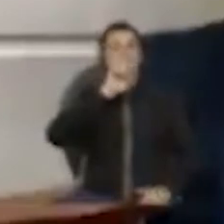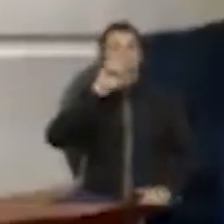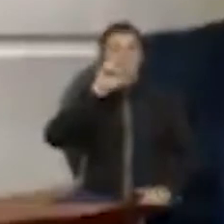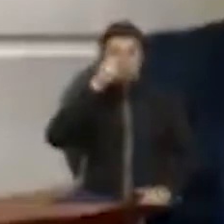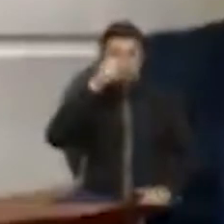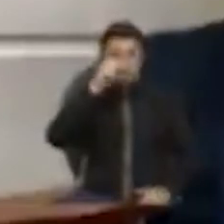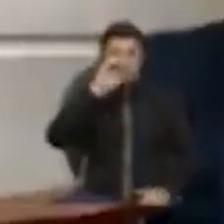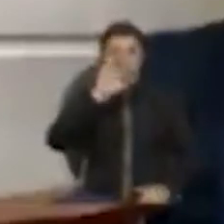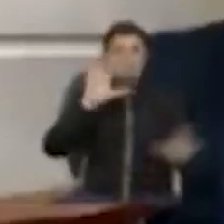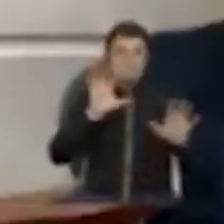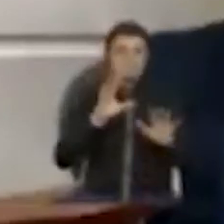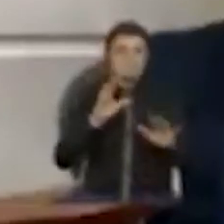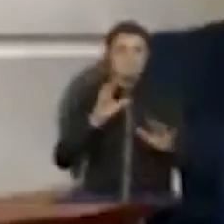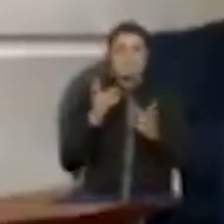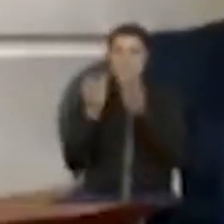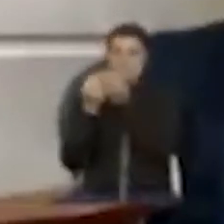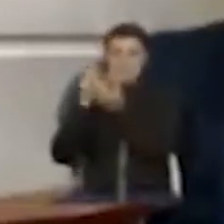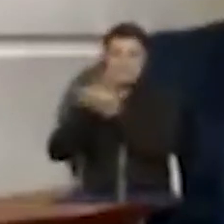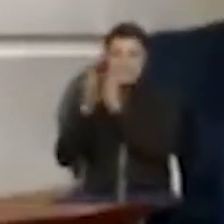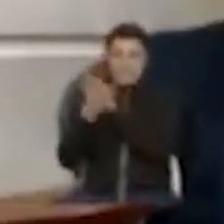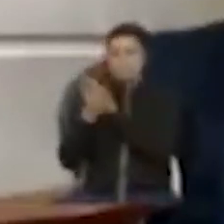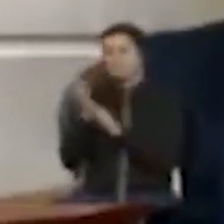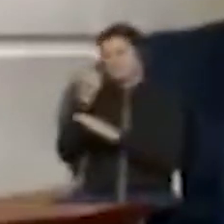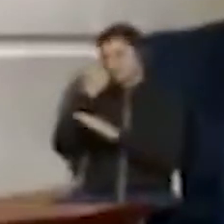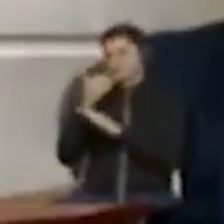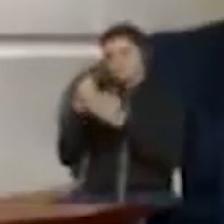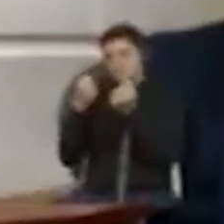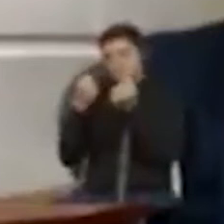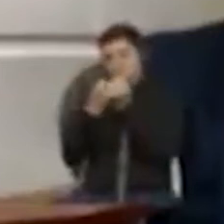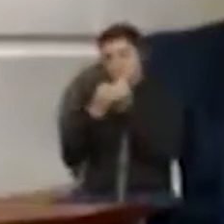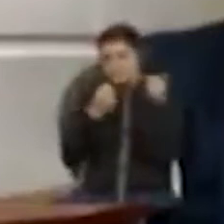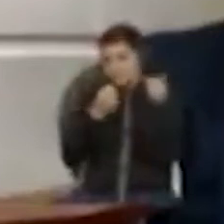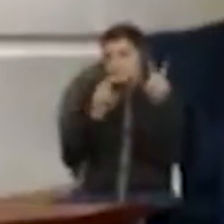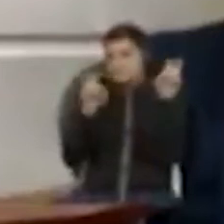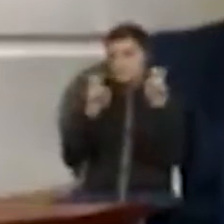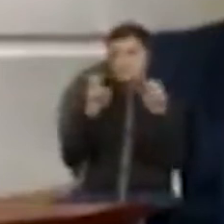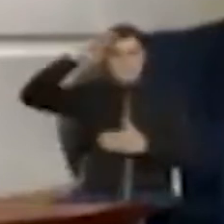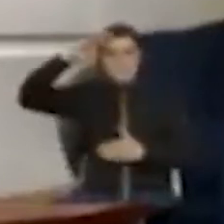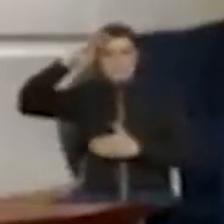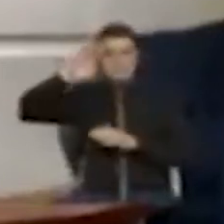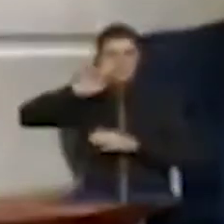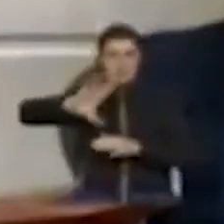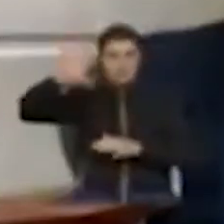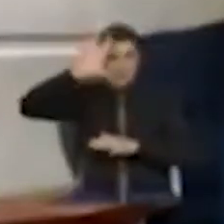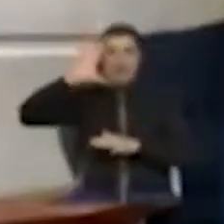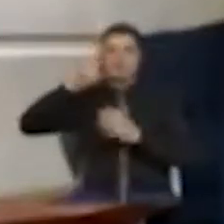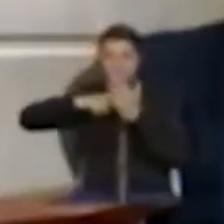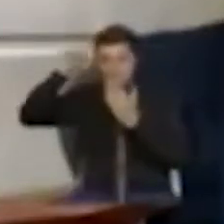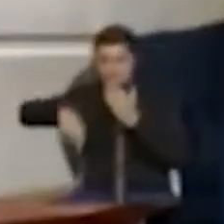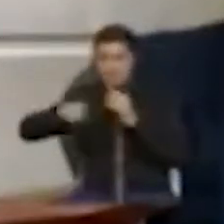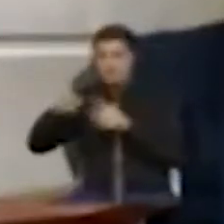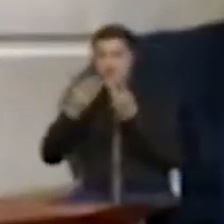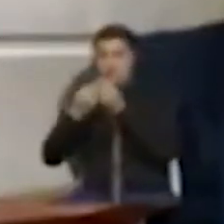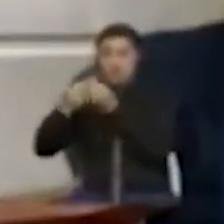le solicitaremos a la Comisión de Paz que atienda dos denuncias urgentes, la suya en el Arauca, que permitirá a la Comisión de